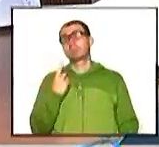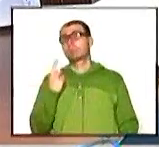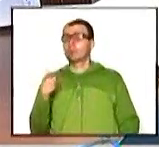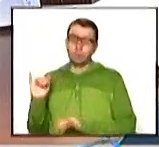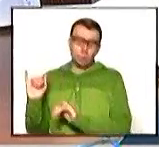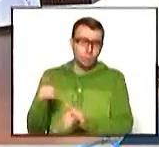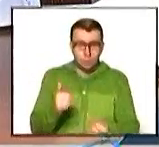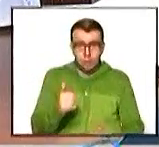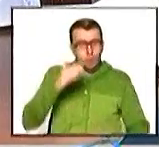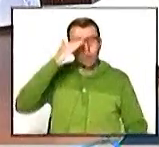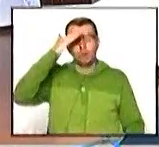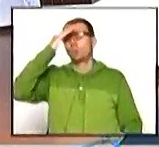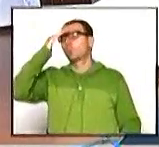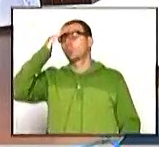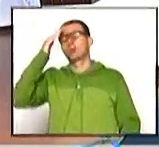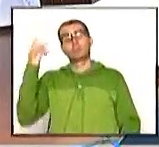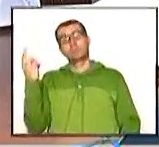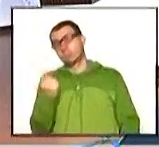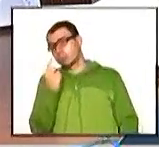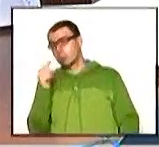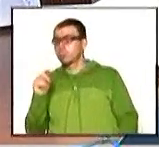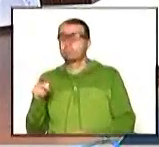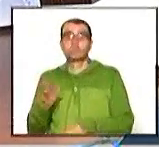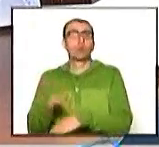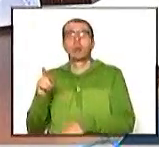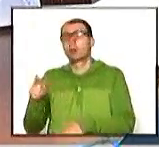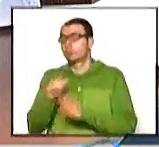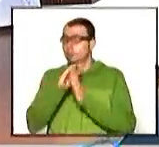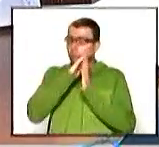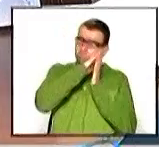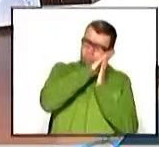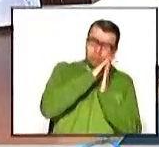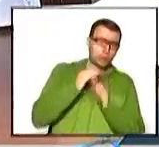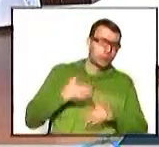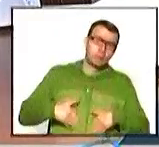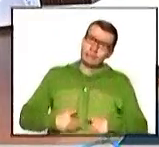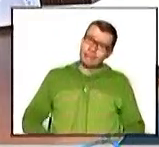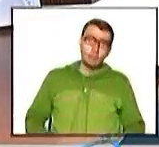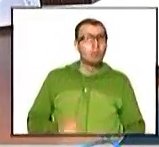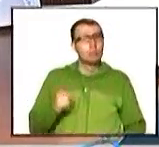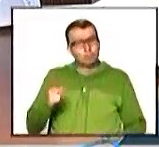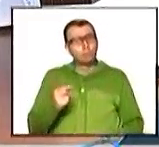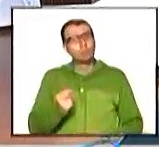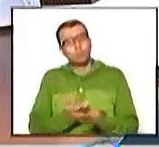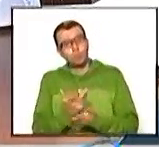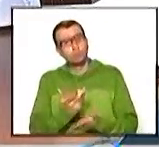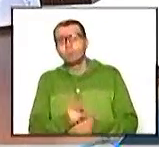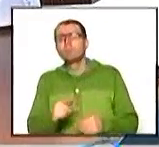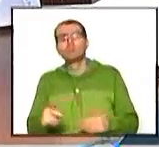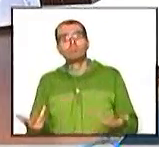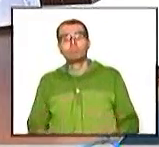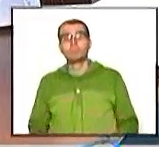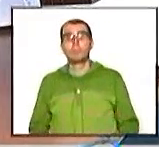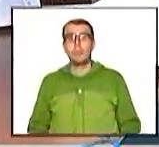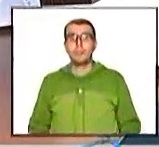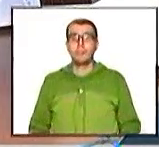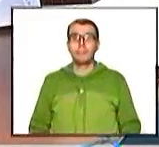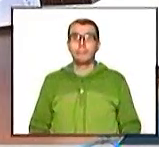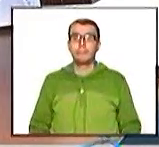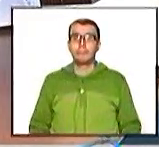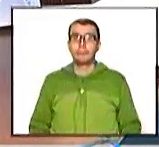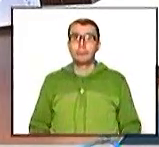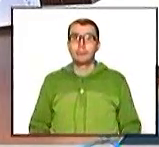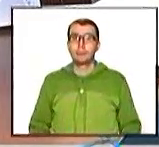cama porque queda maluqueada, indispuesta. Y entonces, a ver, ¿usted qué me recomienda, doctor? Muchísimas gracias. Hay un